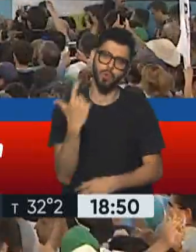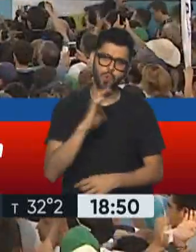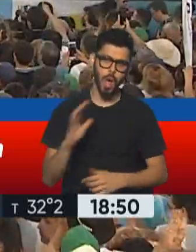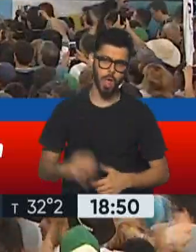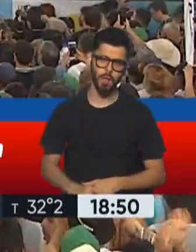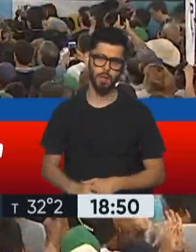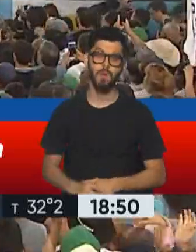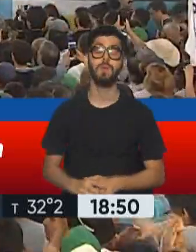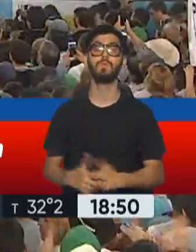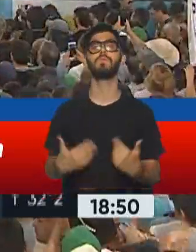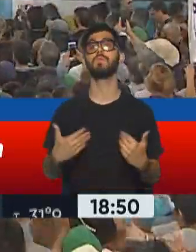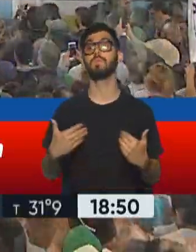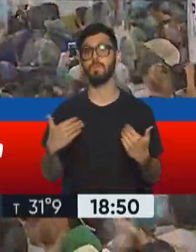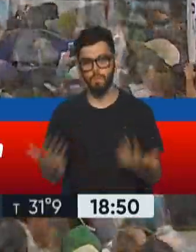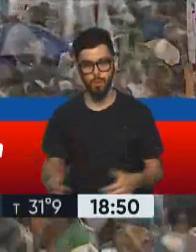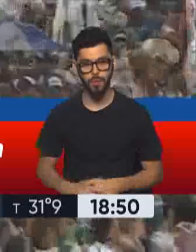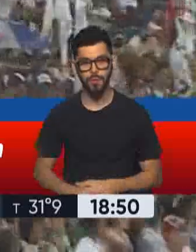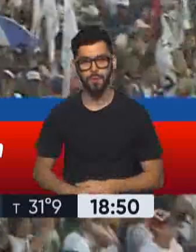Por eso,